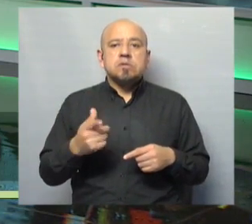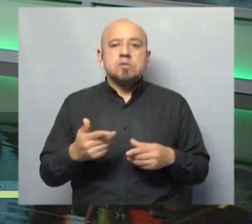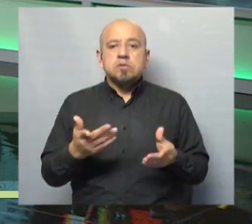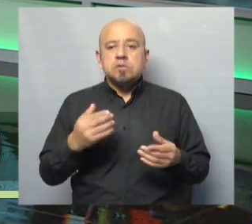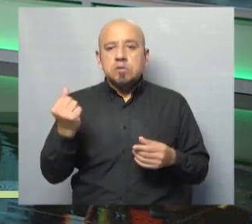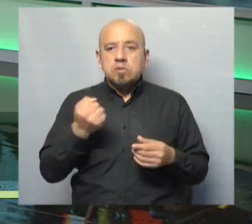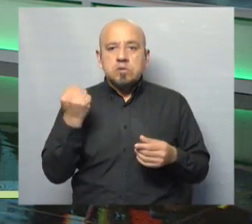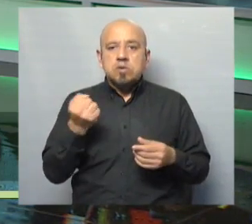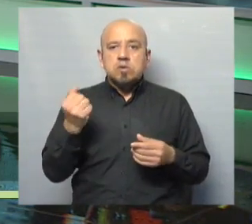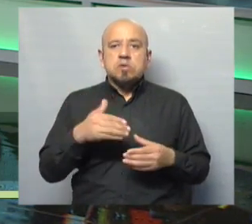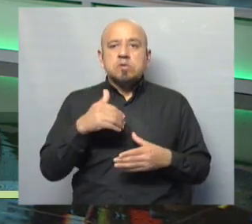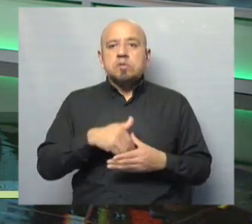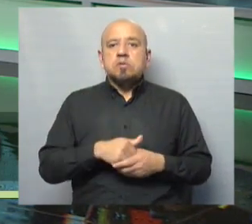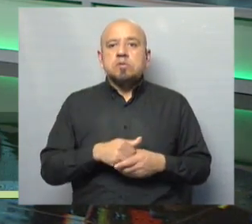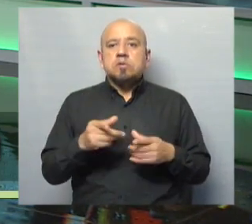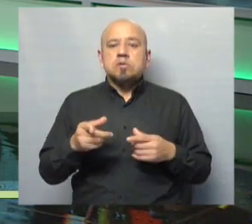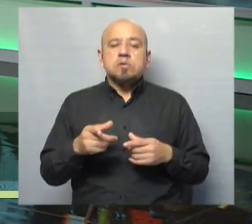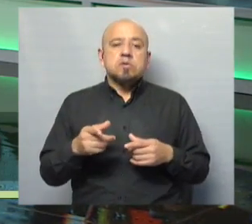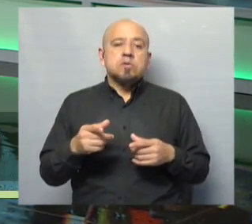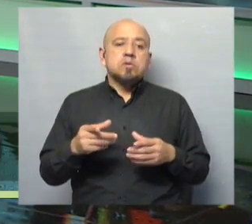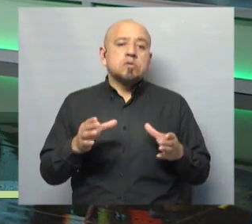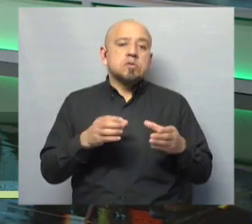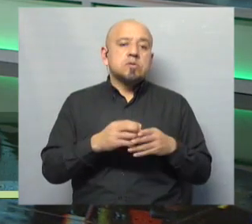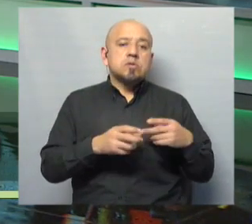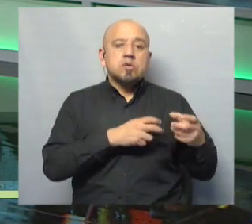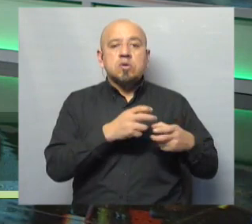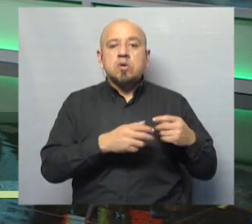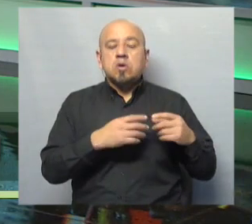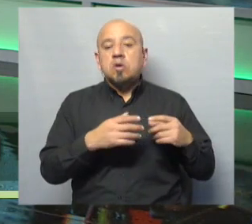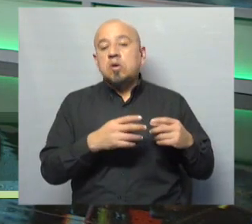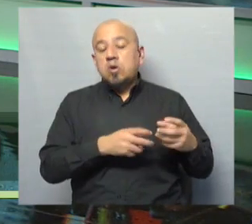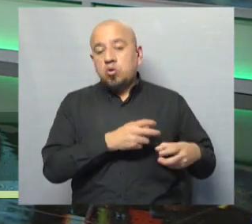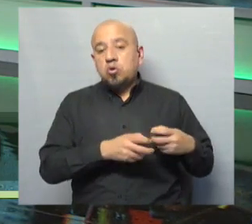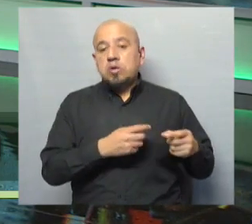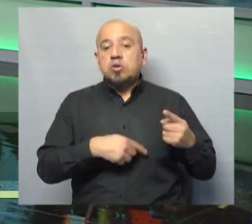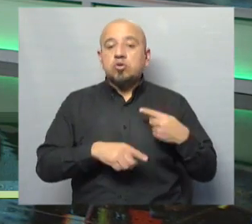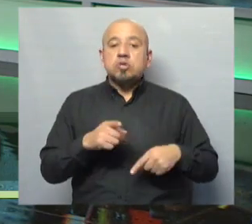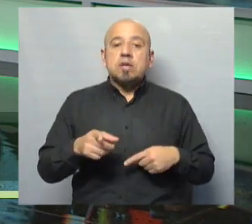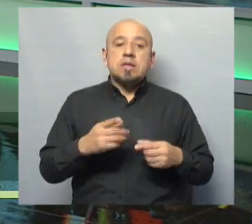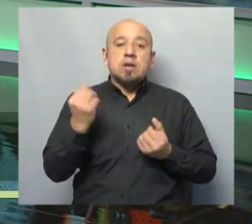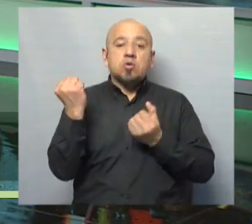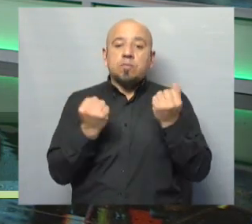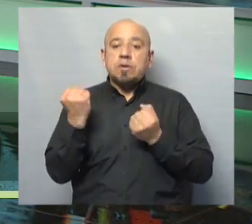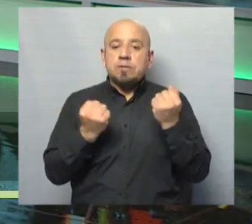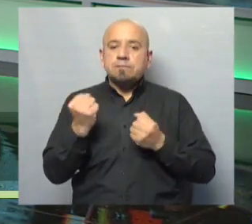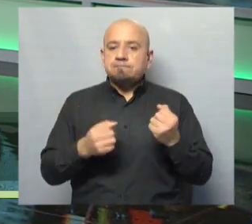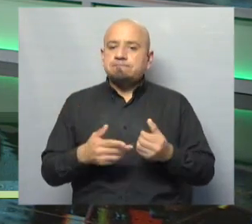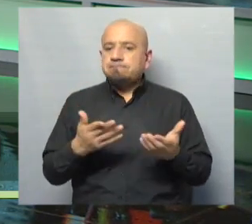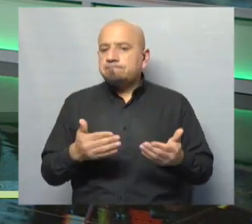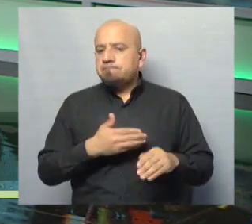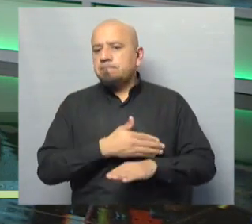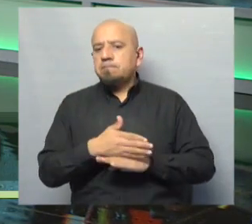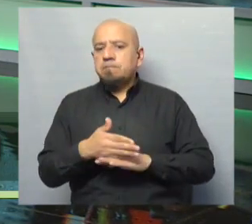de votantes de los partidos de la coalición que evalúan negativamente en el caso de la economía ha estado constante en el tiempo